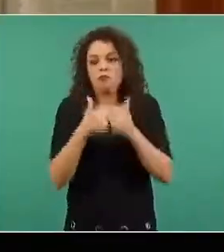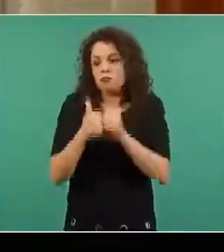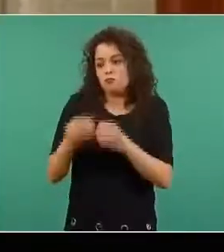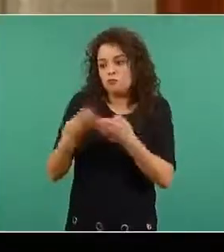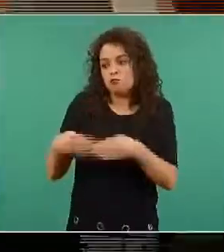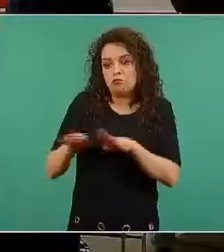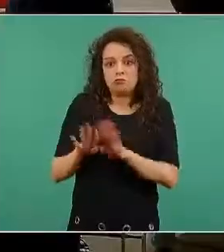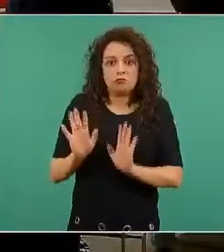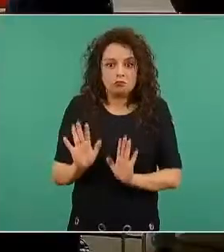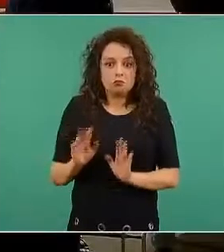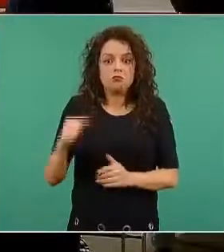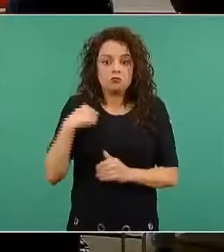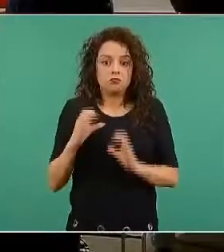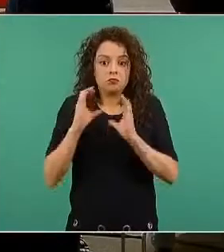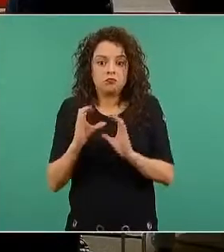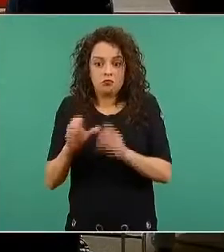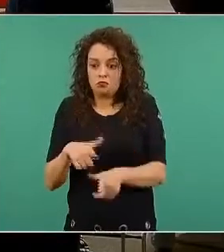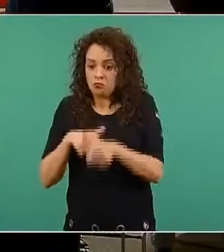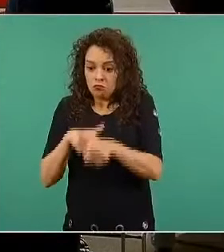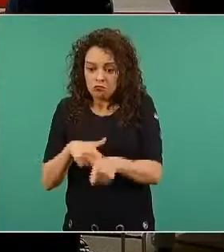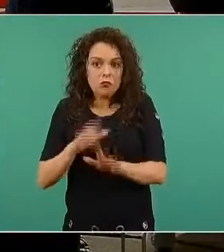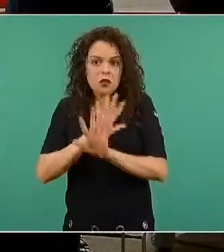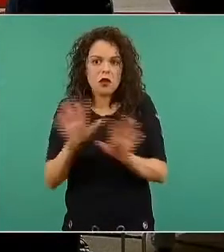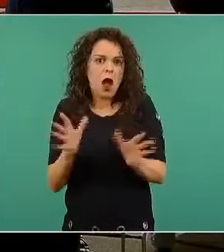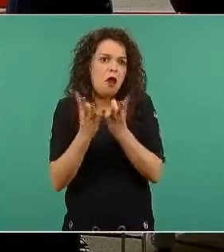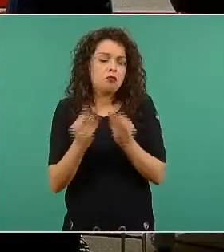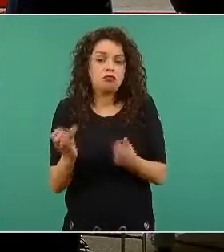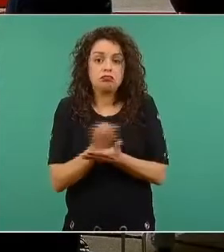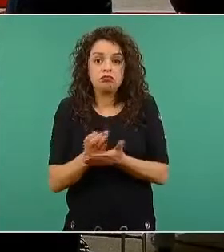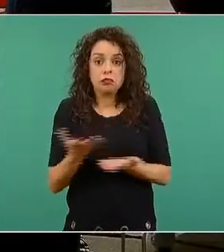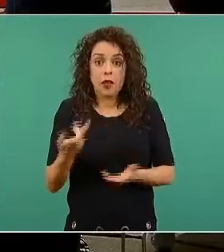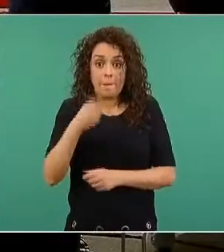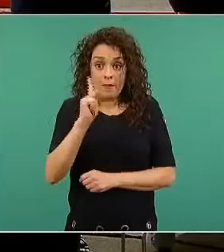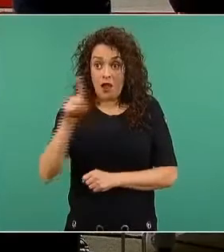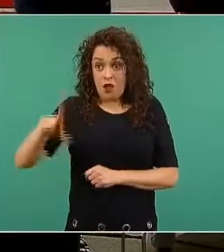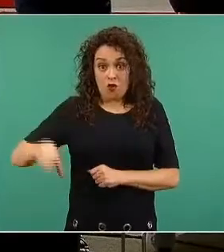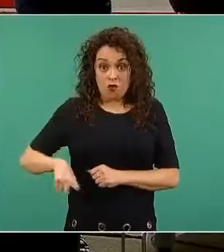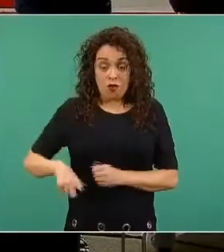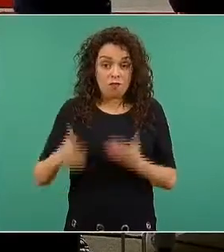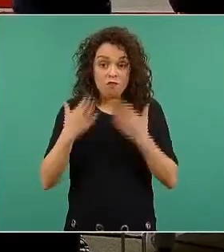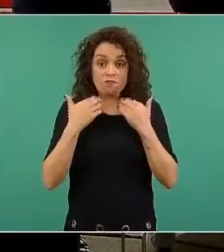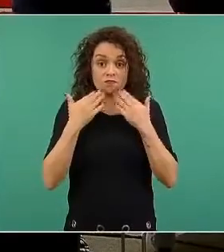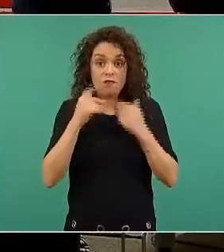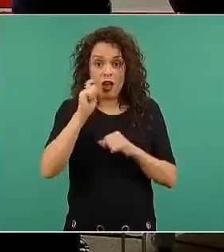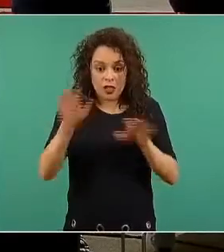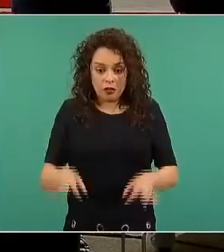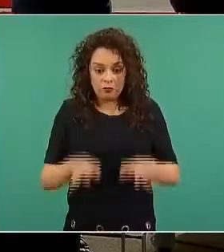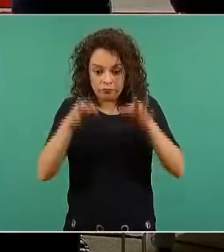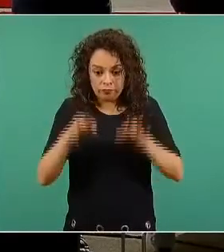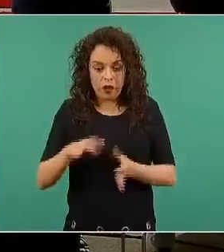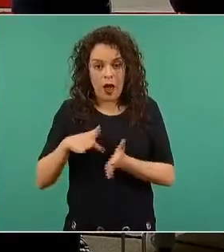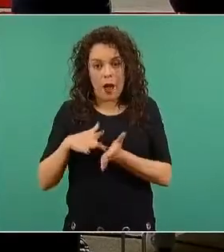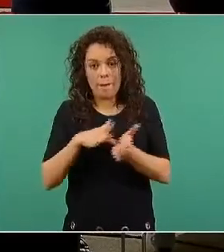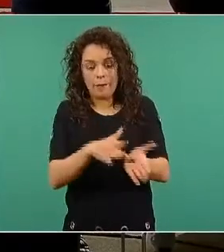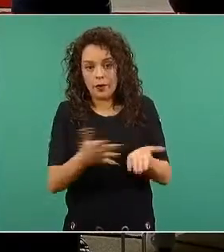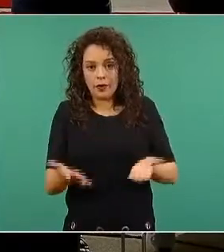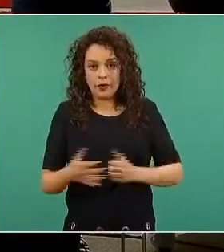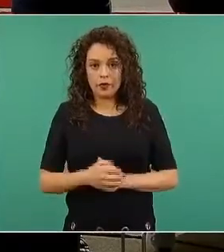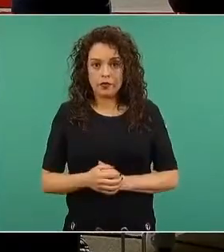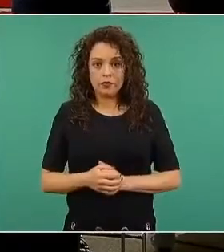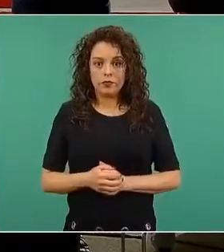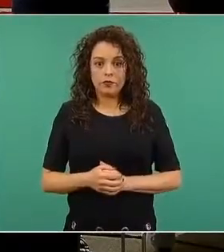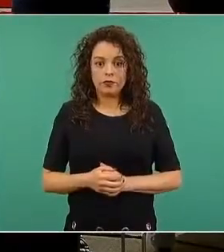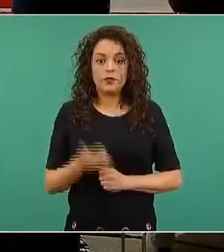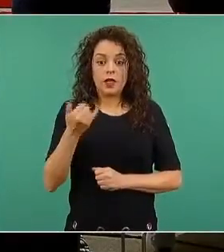seguí el protocolo y tan, pero pues creo que en el gobierno no hubo un antecedente real, y también pues que sepa que esto puede